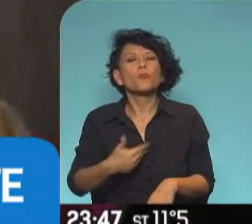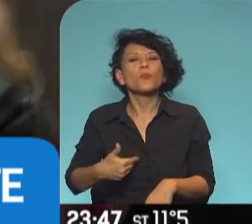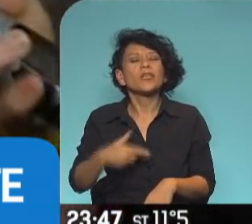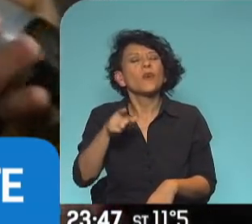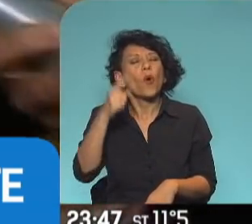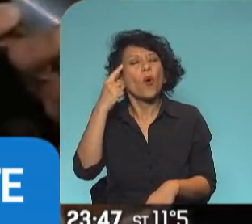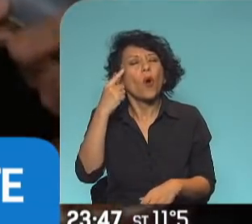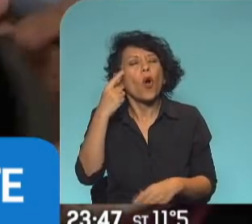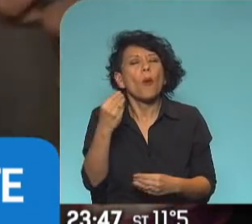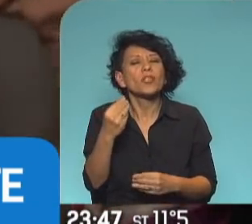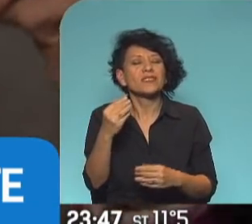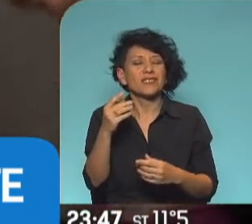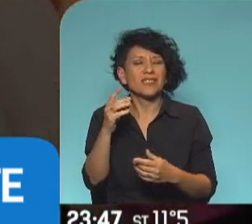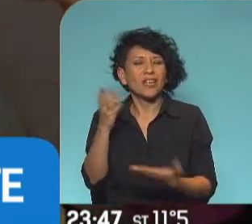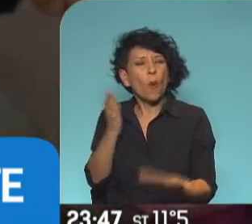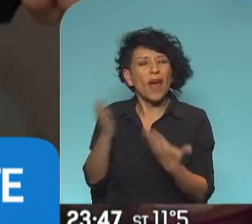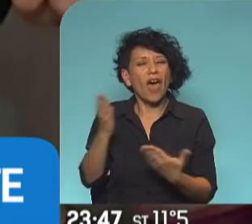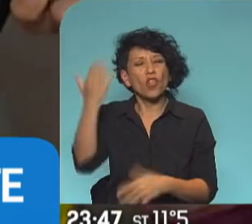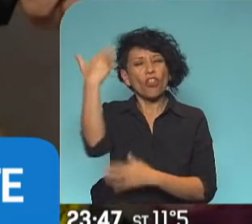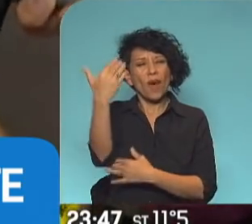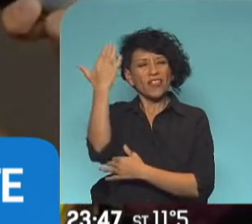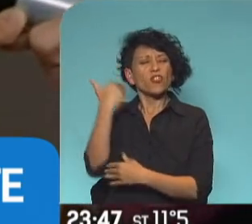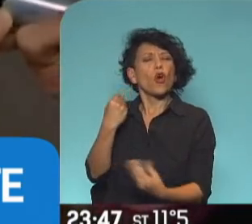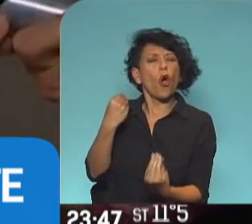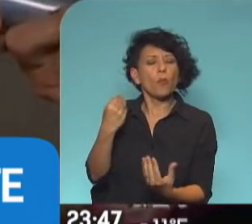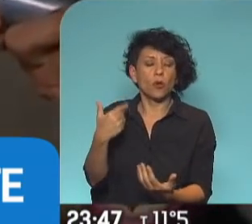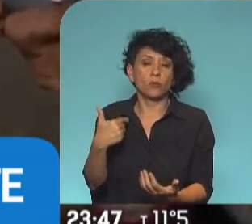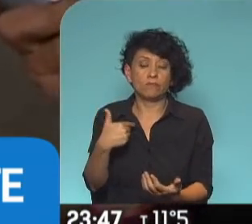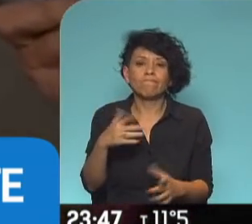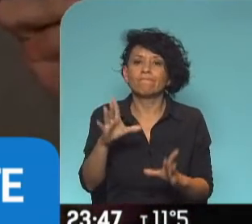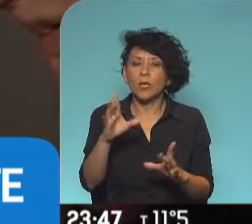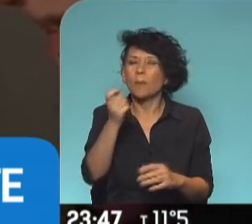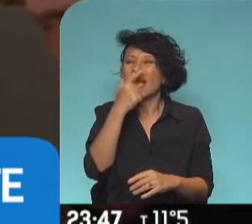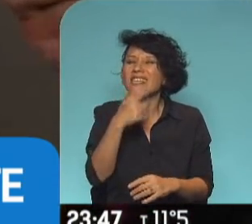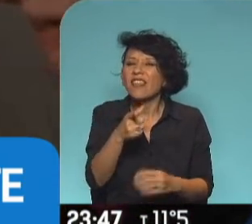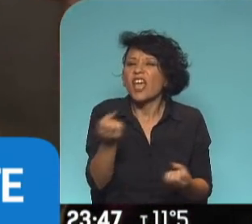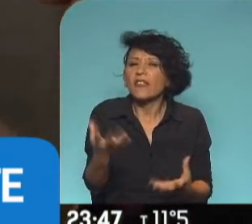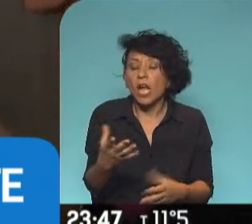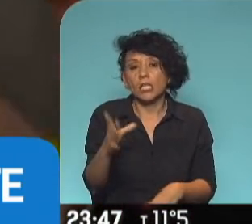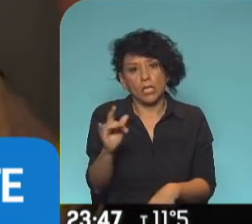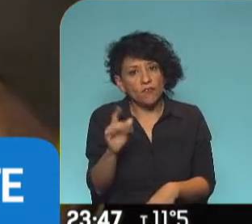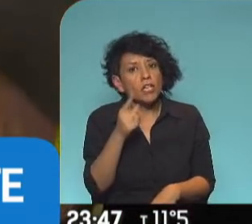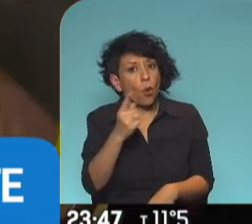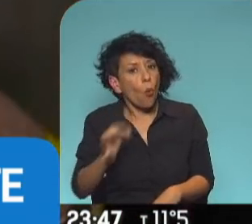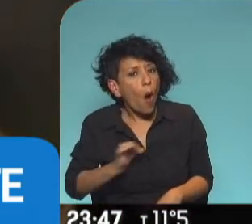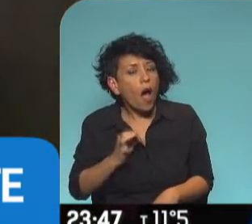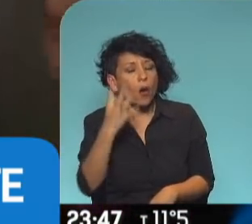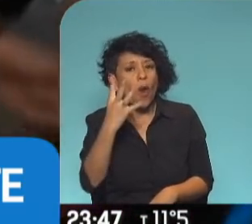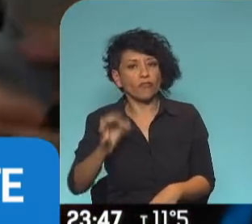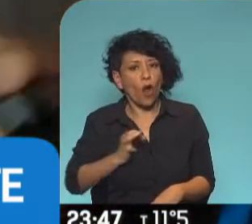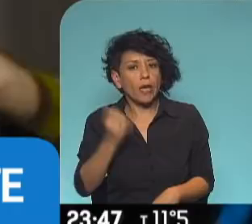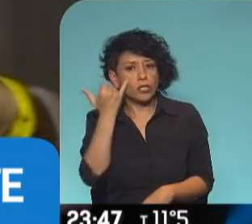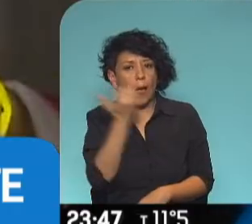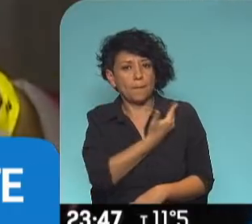anterior? Y con la enorme dificultad de cargar con 4 años de gestión,